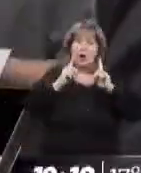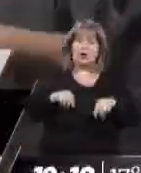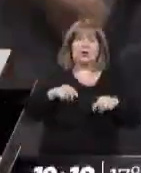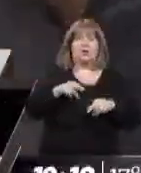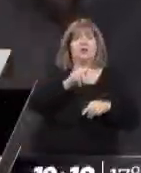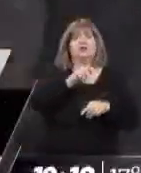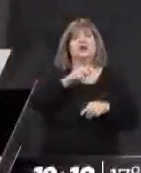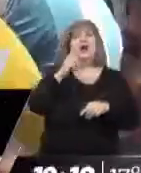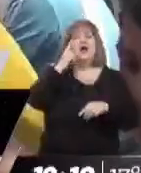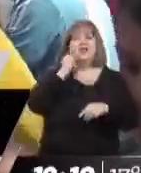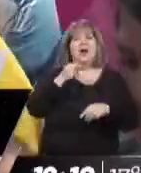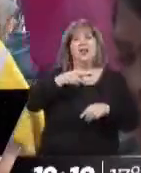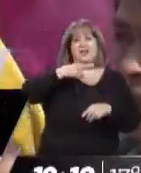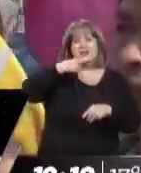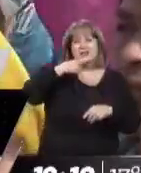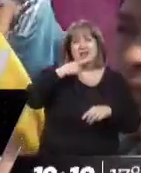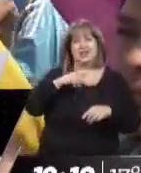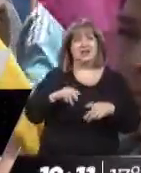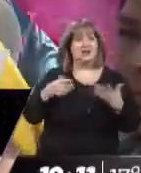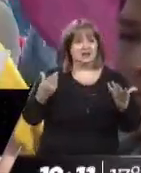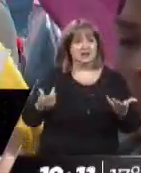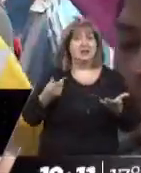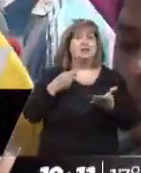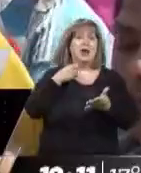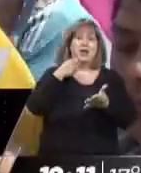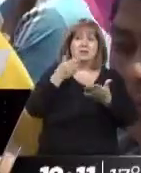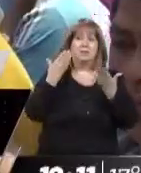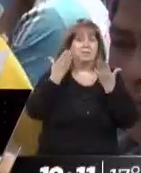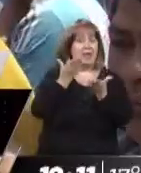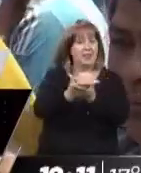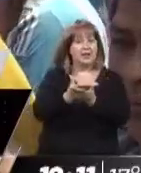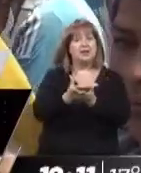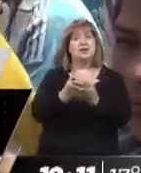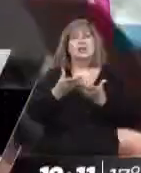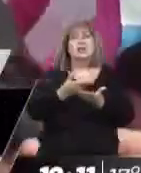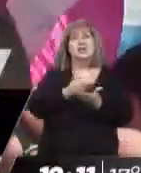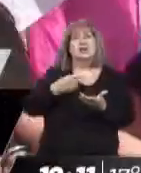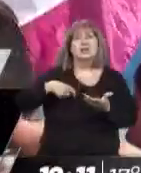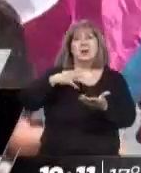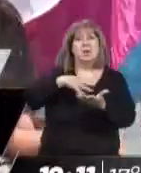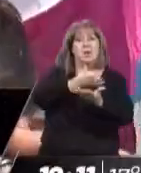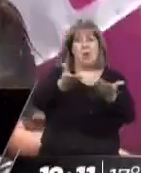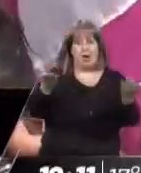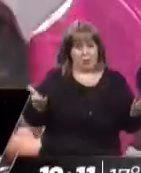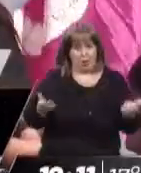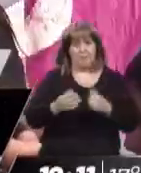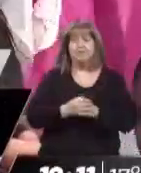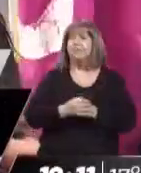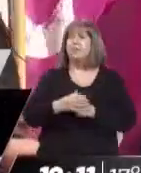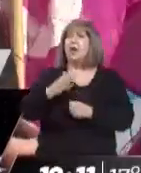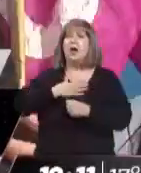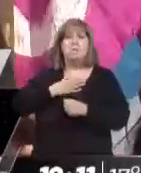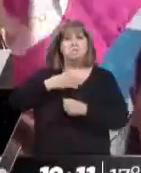octubre, bancando los derechos y las reivindicaciones de los sectores populares. Nosotros estamos aquí en